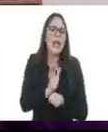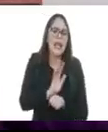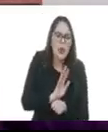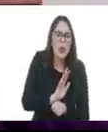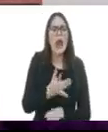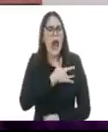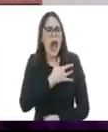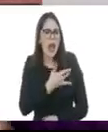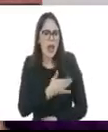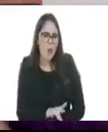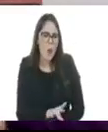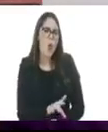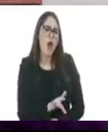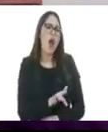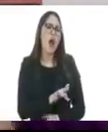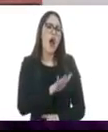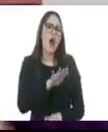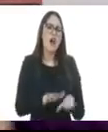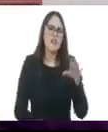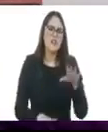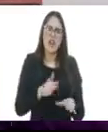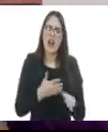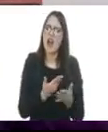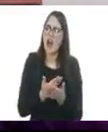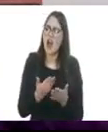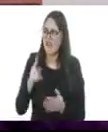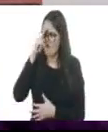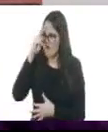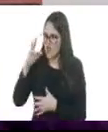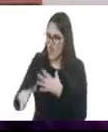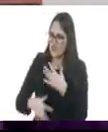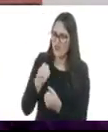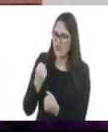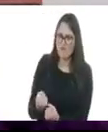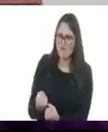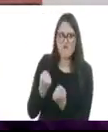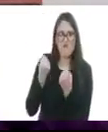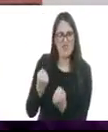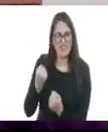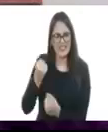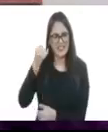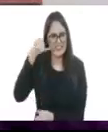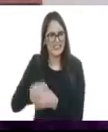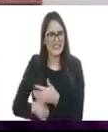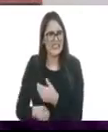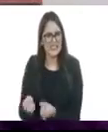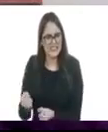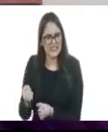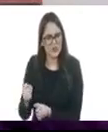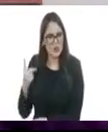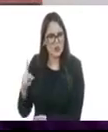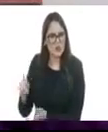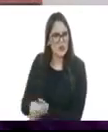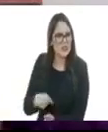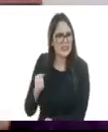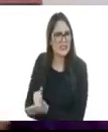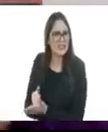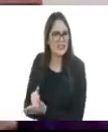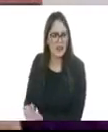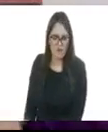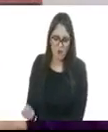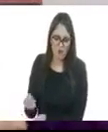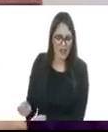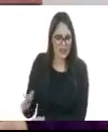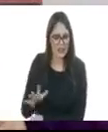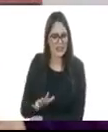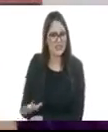que han perdido en estas batallas de violencia muy internas dentro de la montaña de Guerrero, en estas